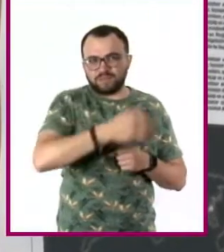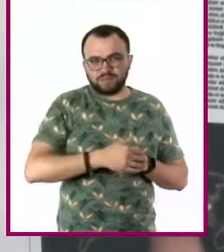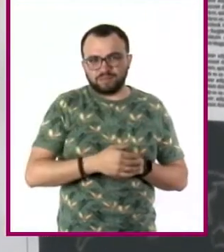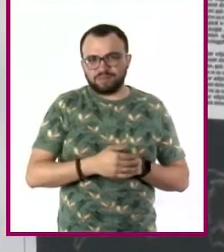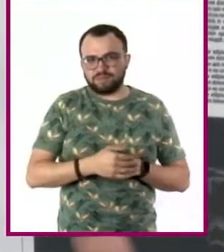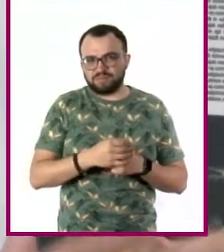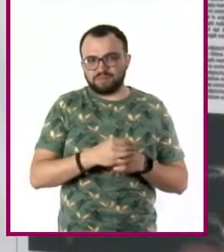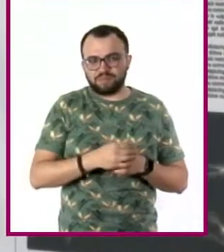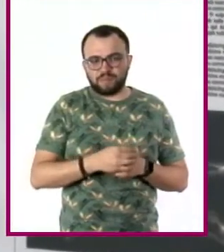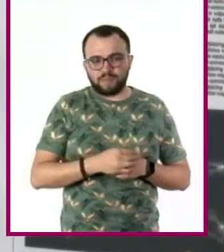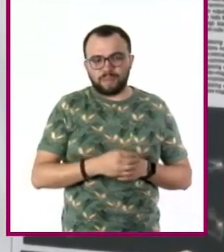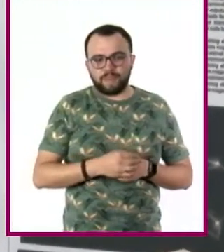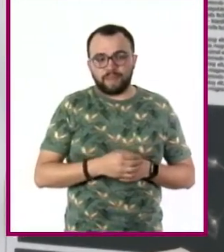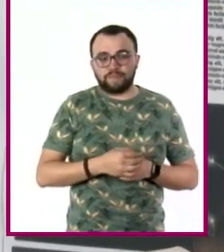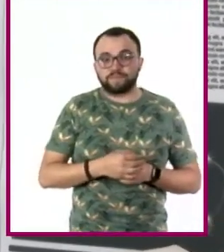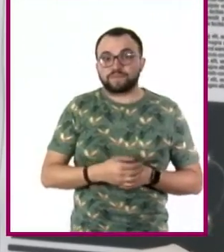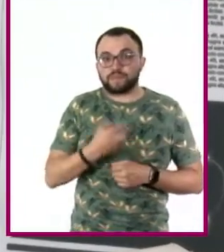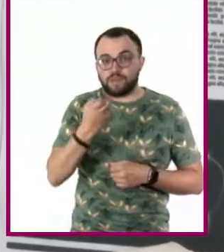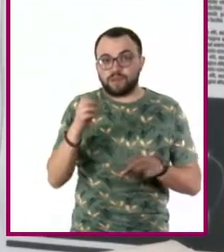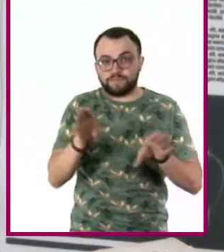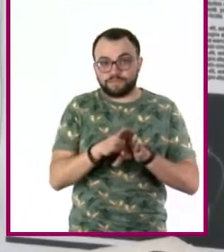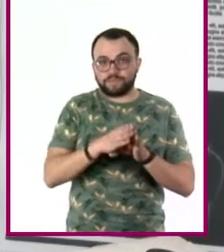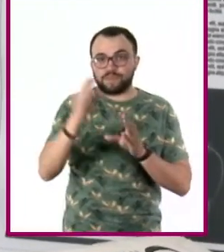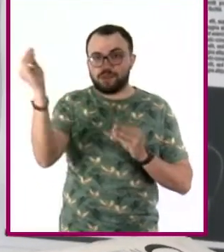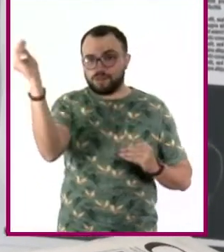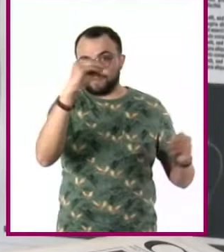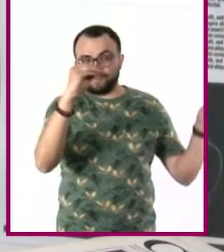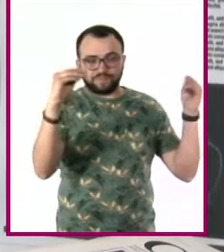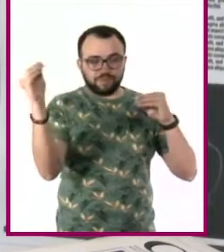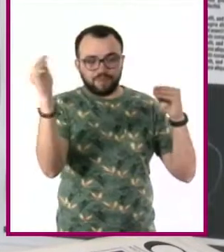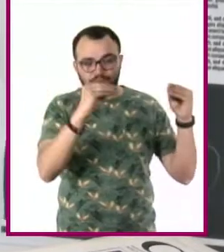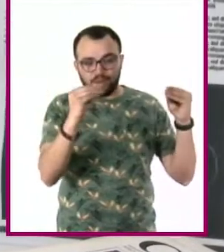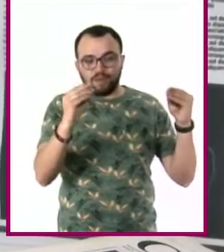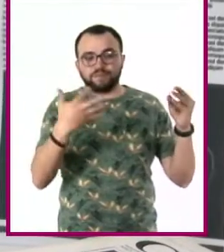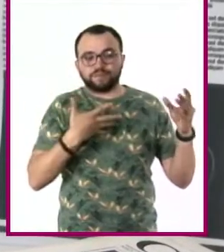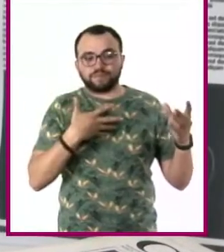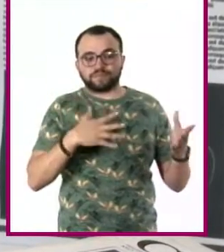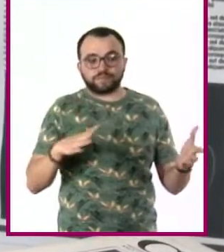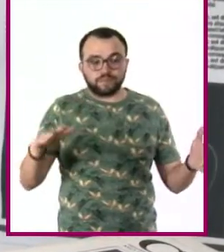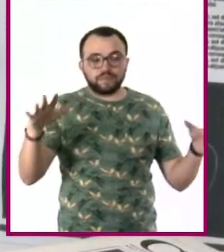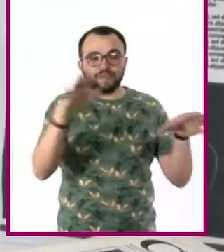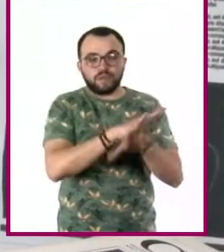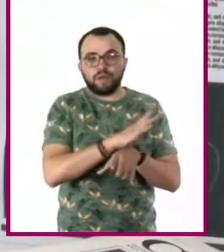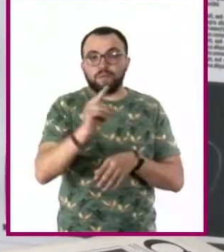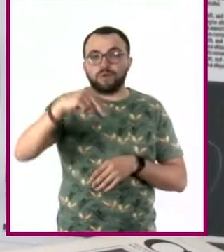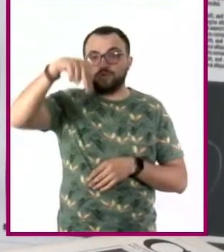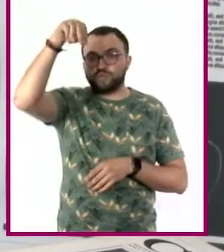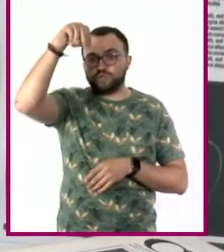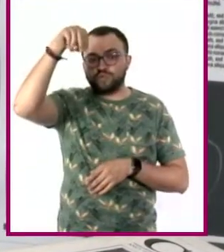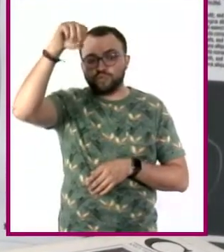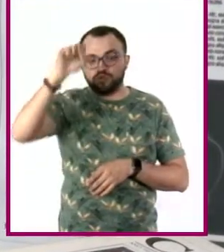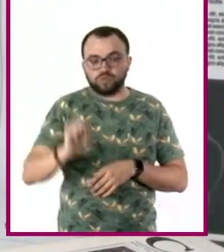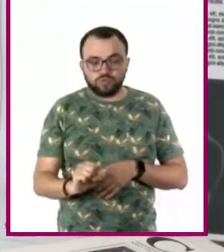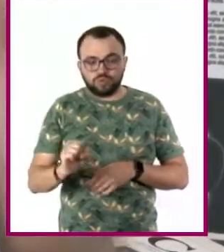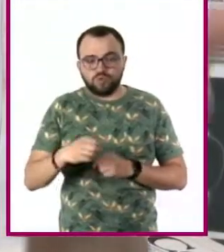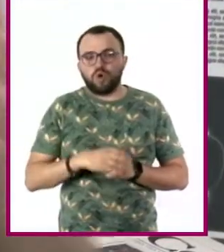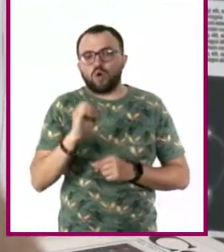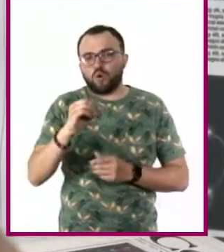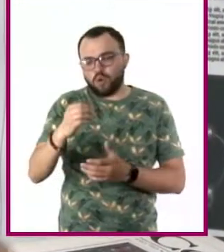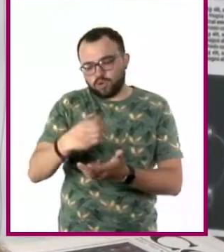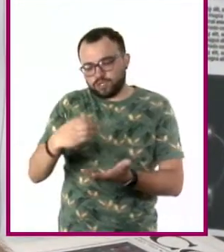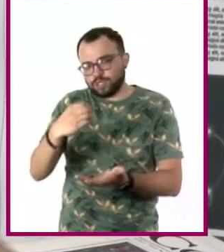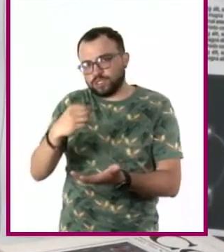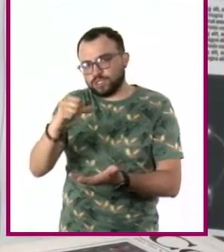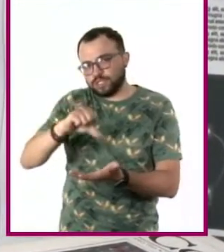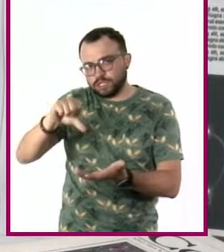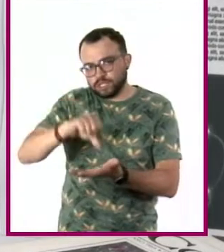acuerdo bien que acabada la oposición entre los bloques este y oeste, se reemplaza por la brecha norte y sur, o centro-periferia.